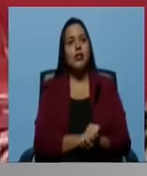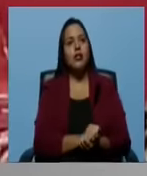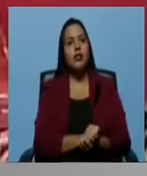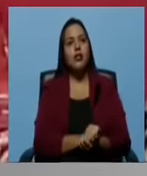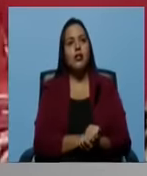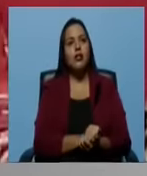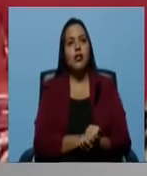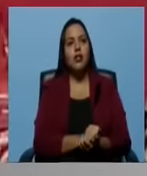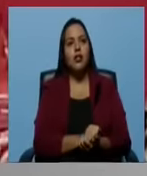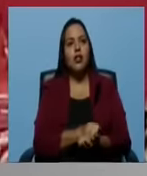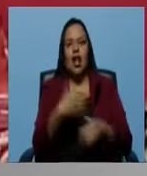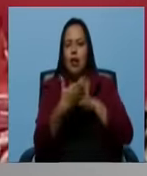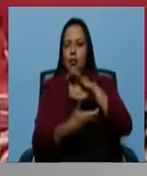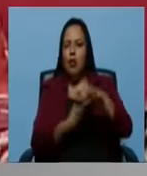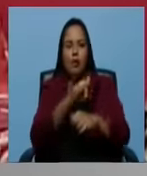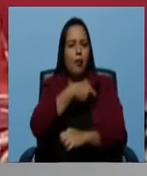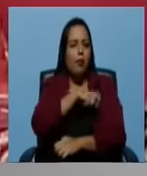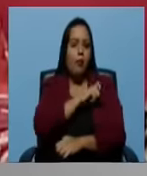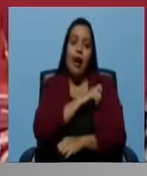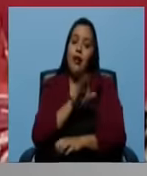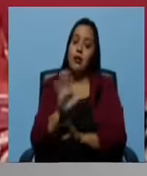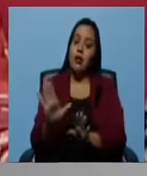El problema de España,